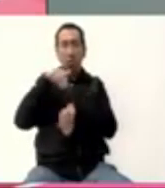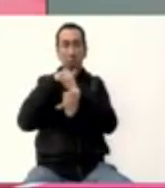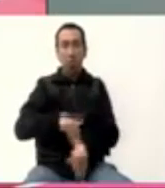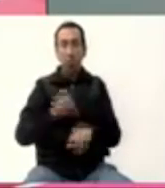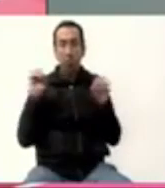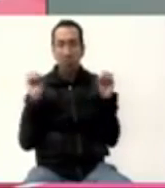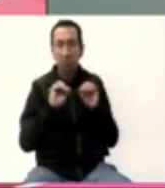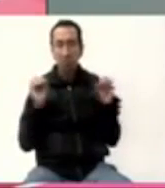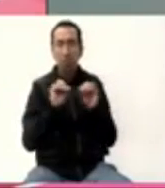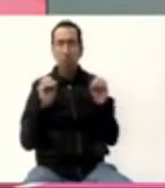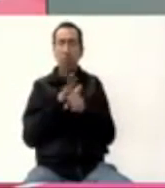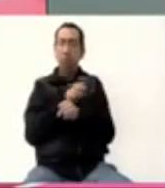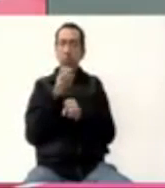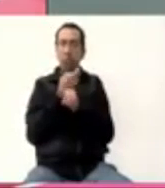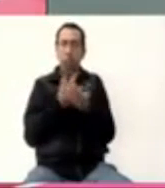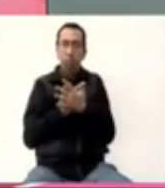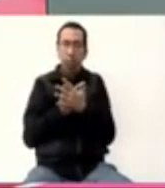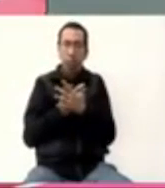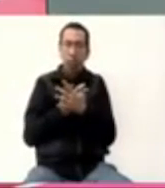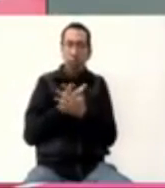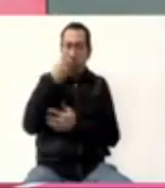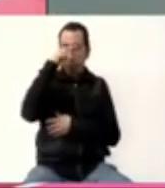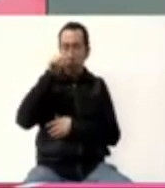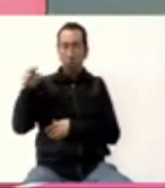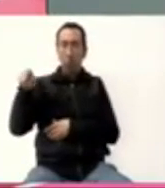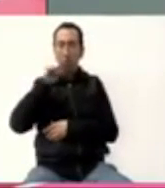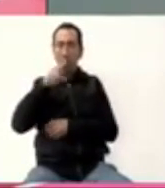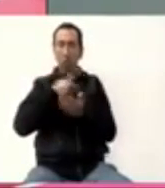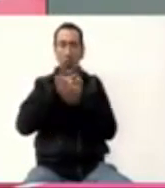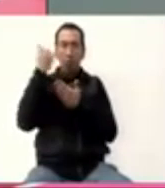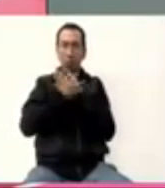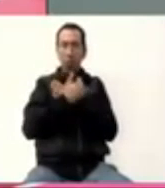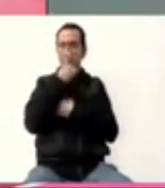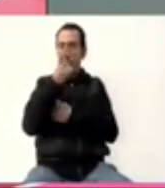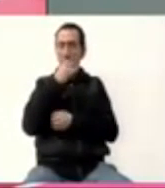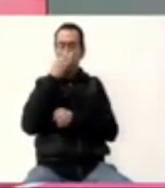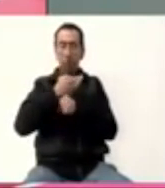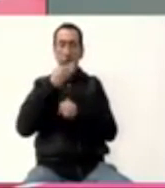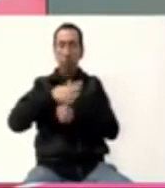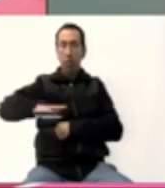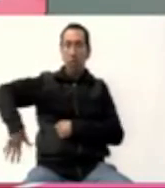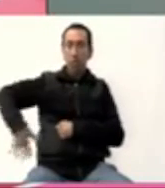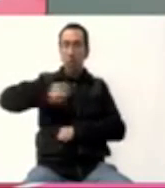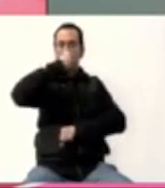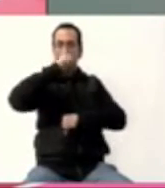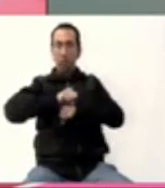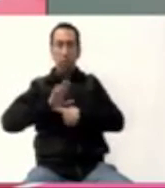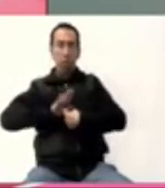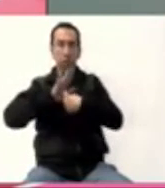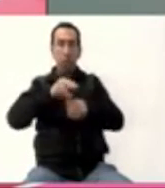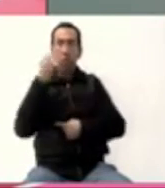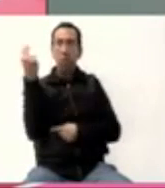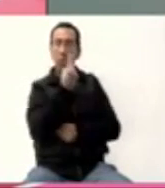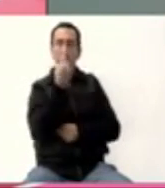al requerimiento, al menos hasta ahora, que se le formuló. Por lo tanto, en el proyecto, como lo señaló el secretario del Consejo, se indica que se le haga un